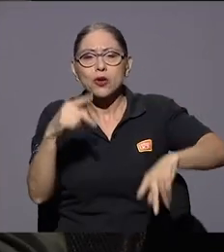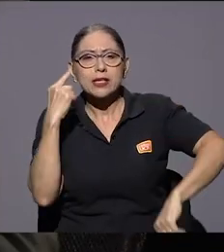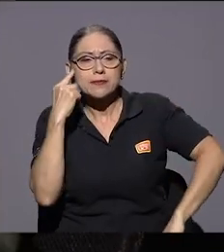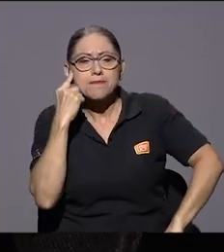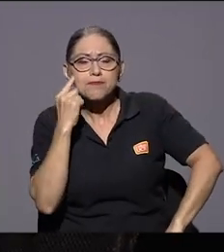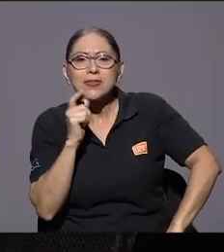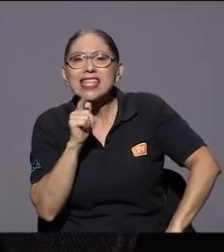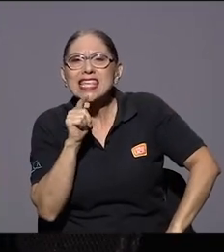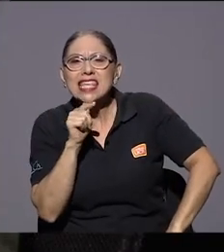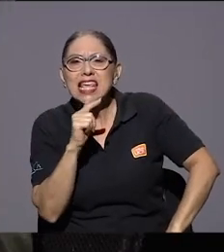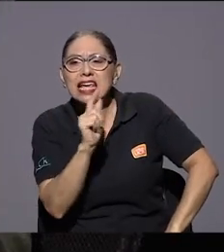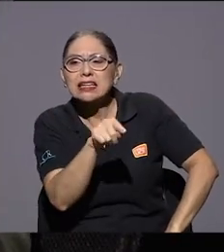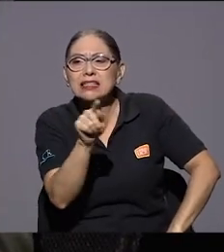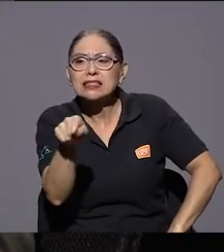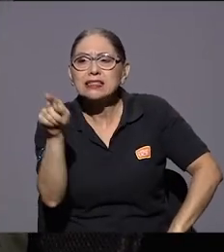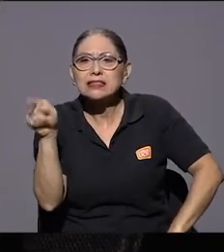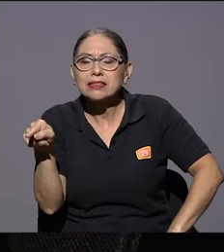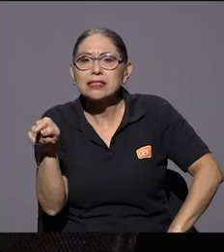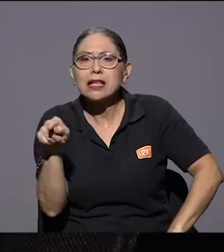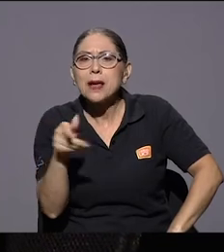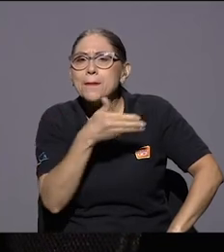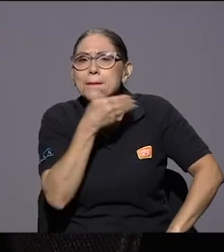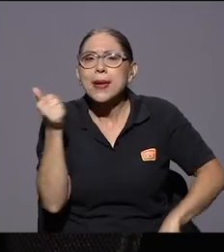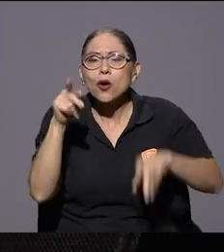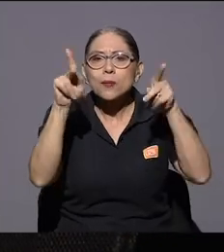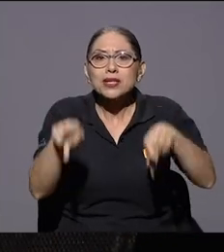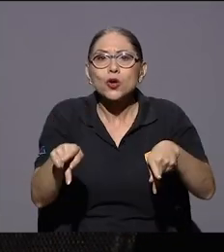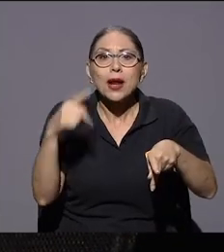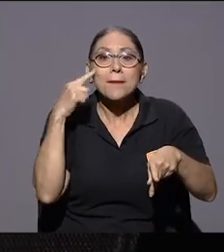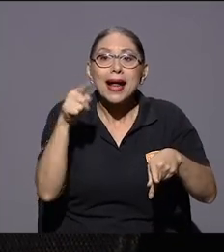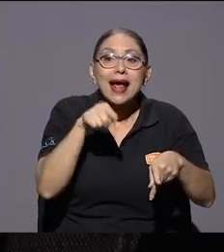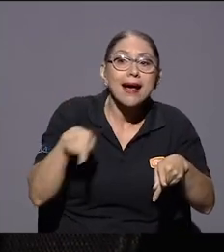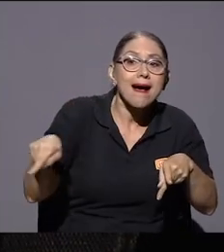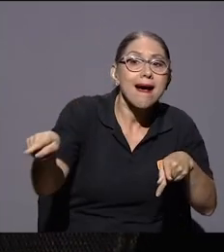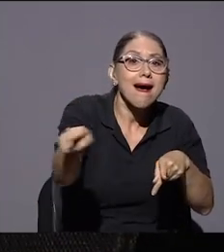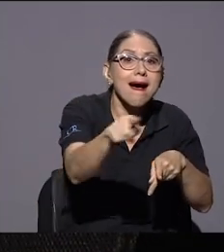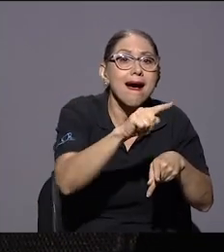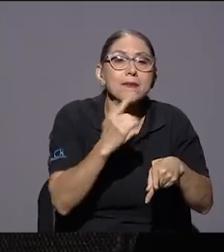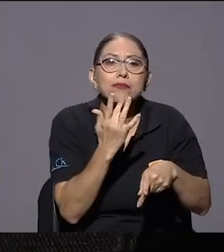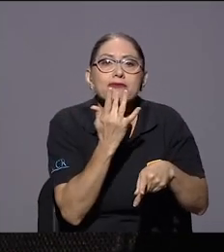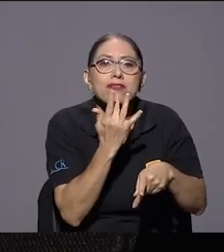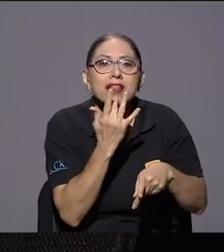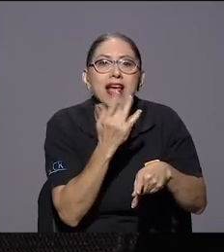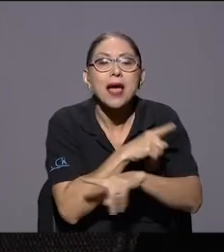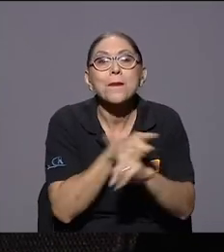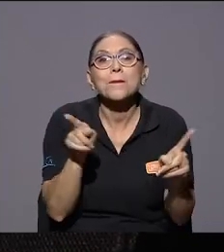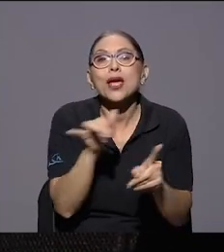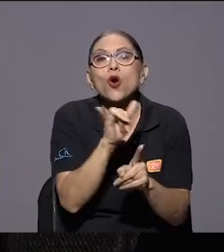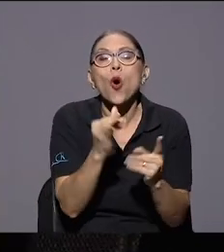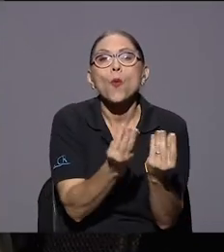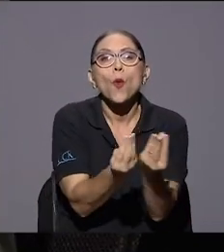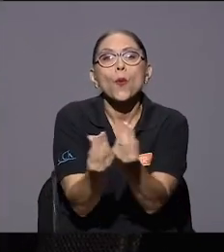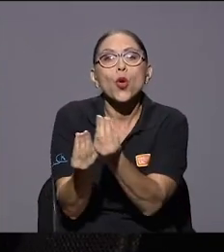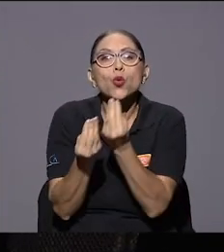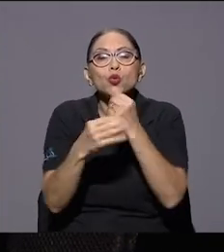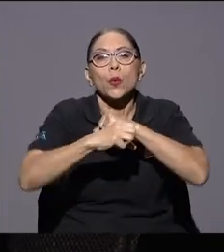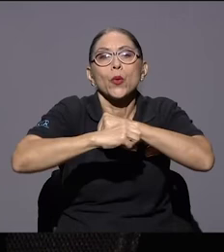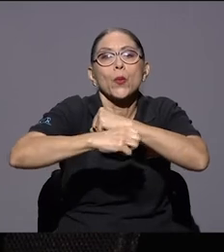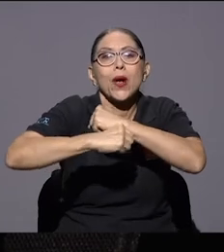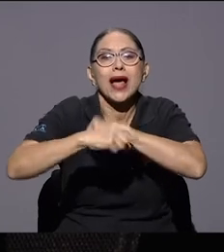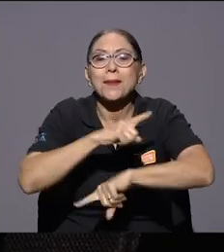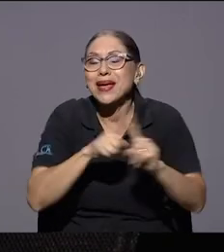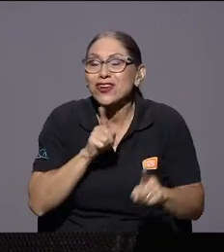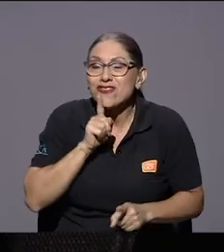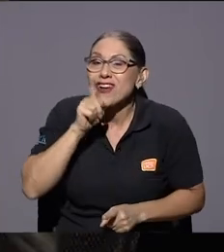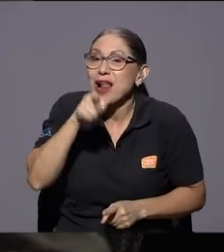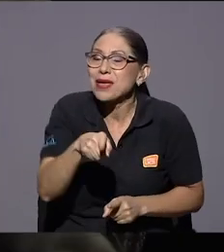Quién se coloca mejor en la preferencia electoral, pero como un producto propagandístico, no como un auténtico liderazgo